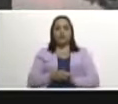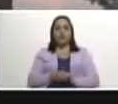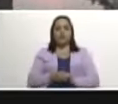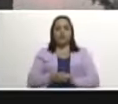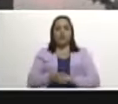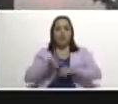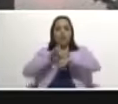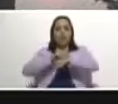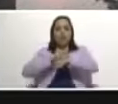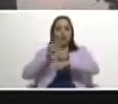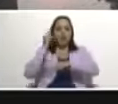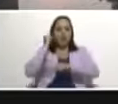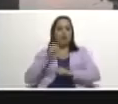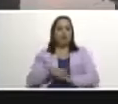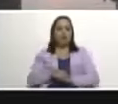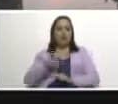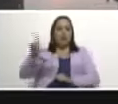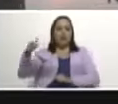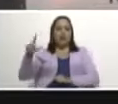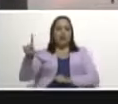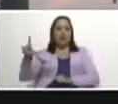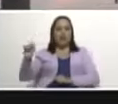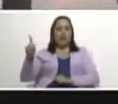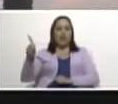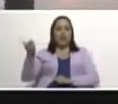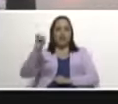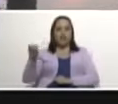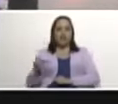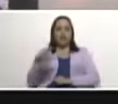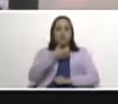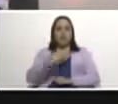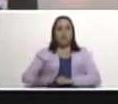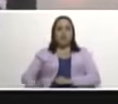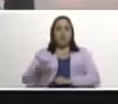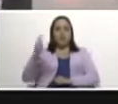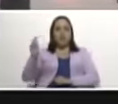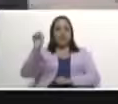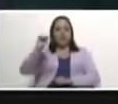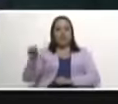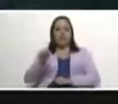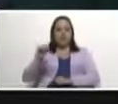doctora Gladys Gutiérrez, presidente del Tribunal Supremo de Justicia,